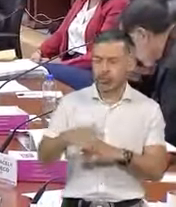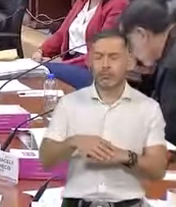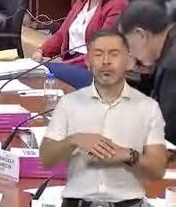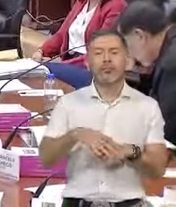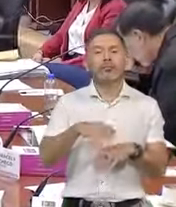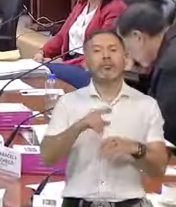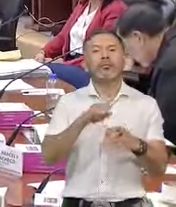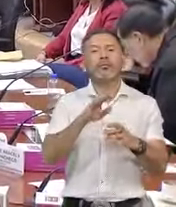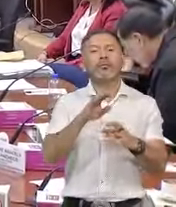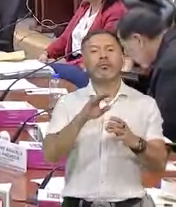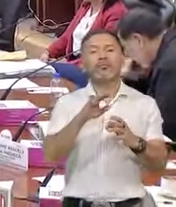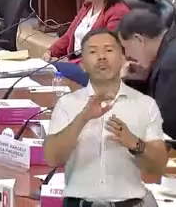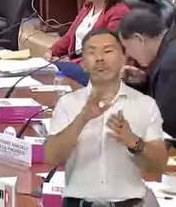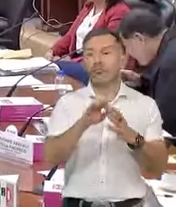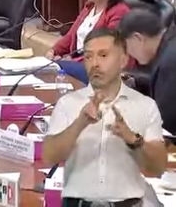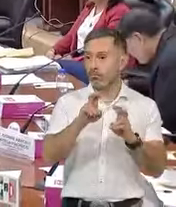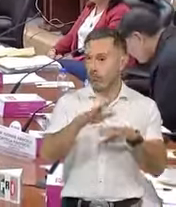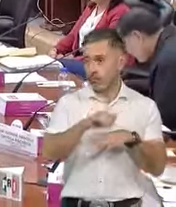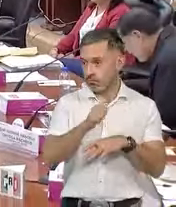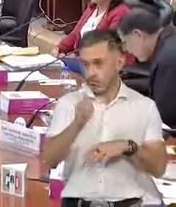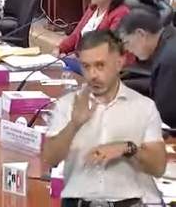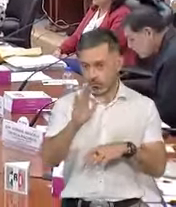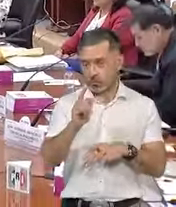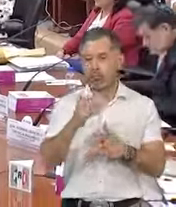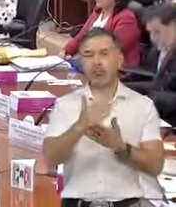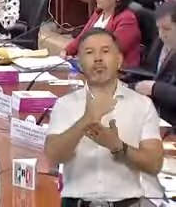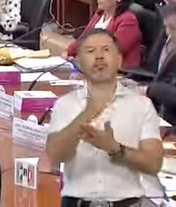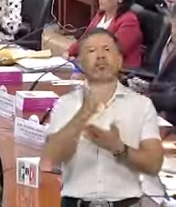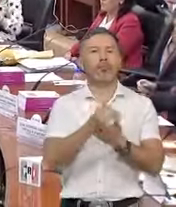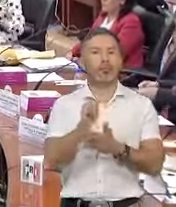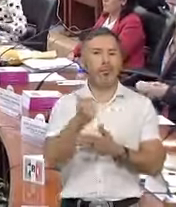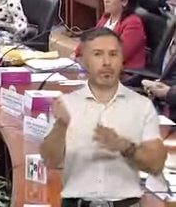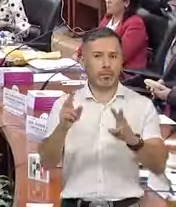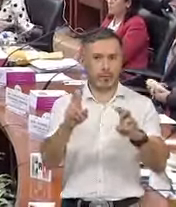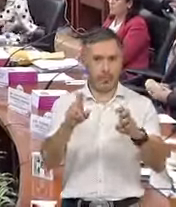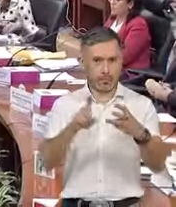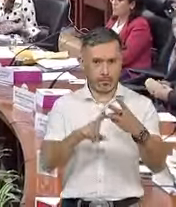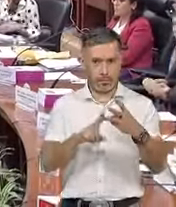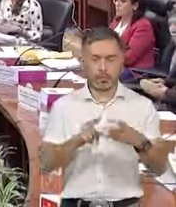en este punto pasamos Entonces al siguiente